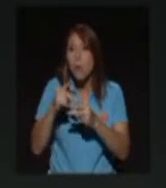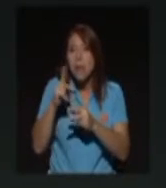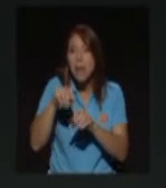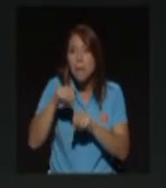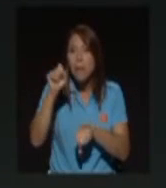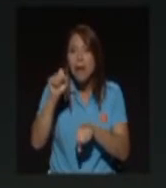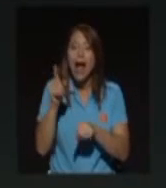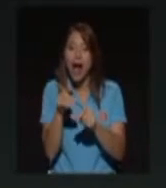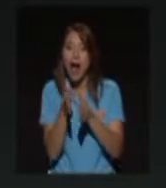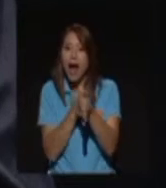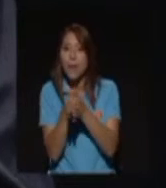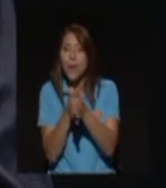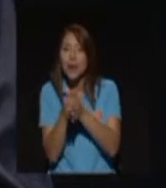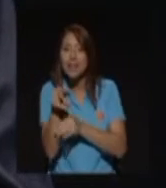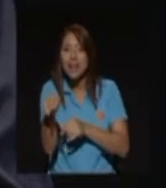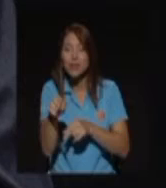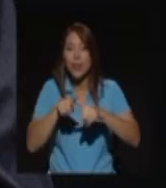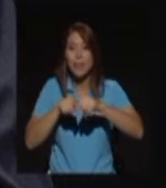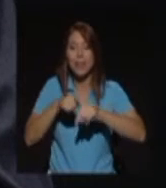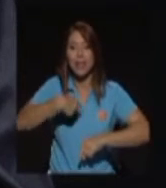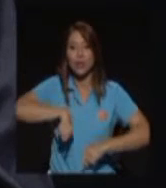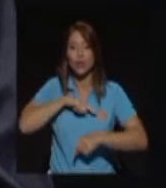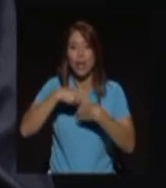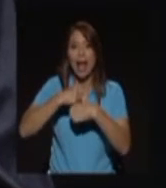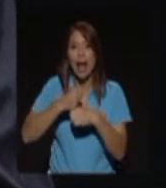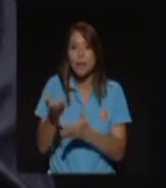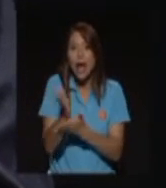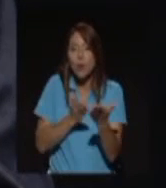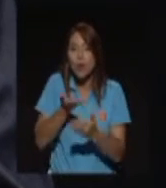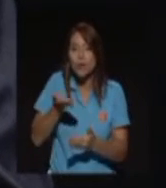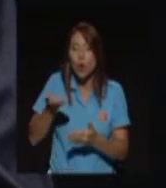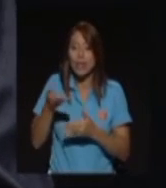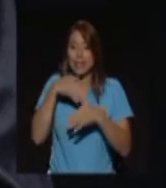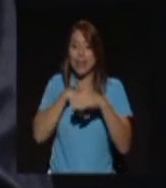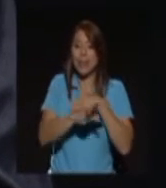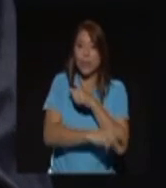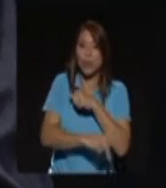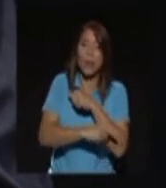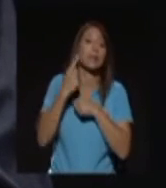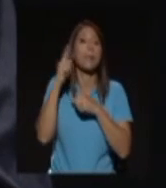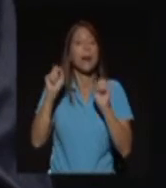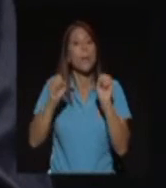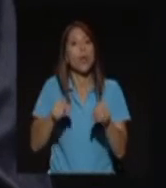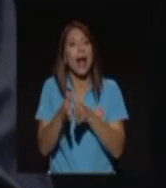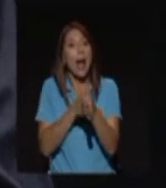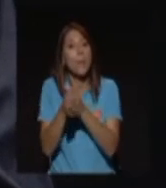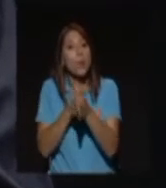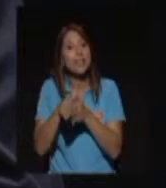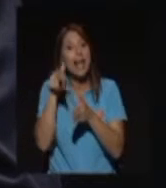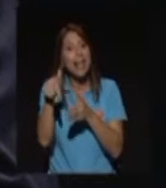depender de que nosotros hagamos una serie de cosas internamente para poder aprovechar esa